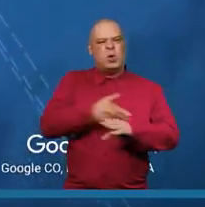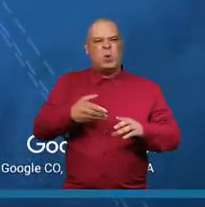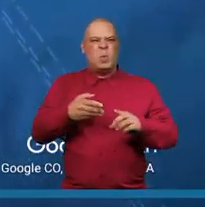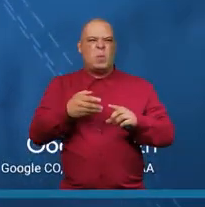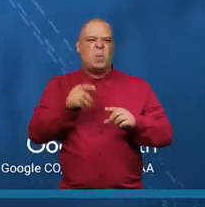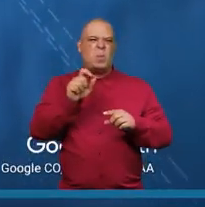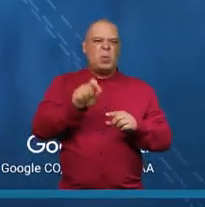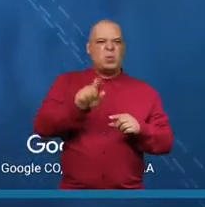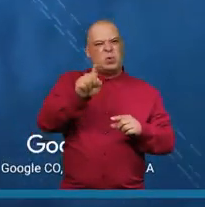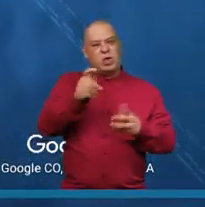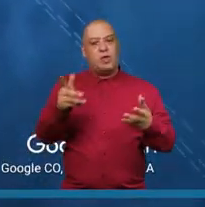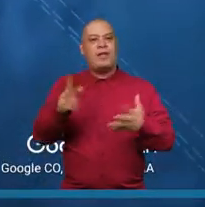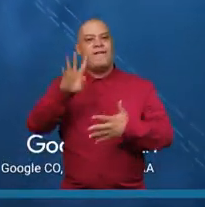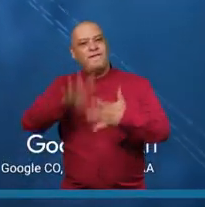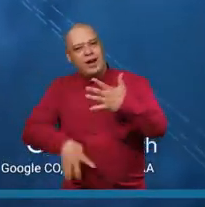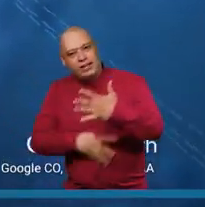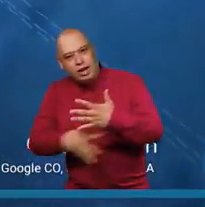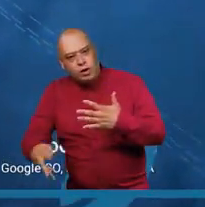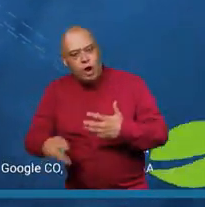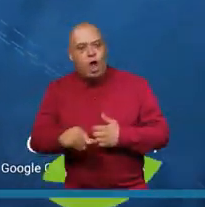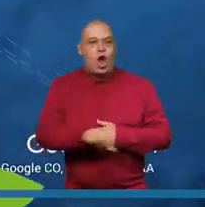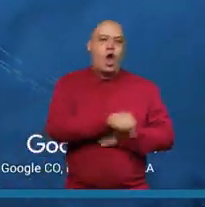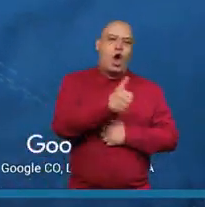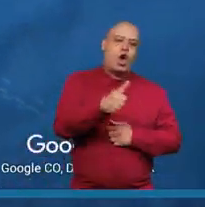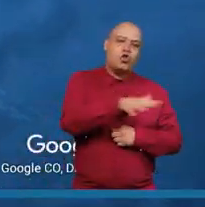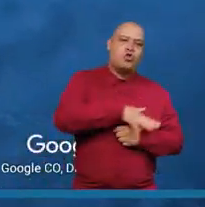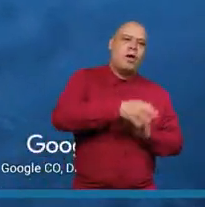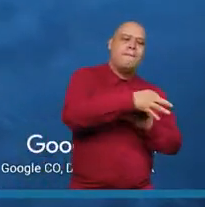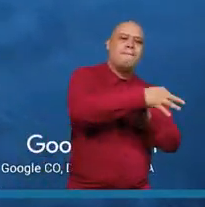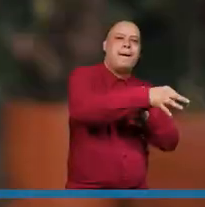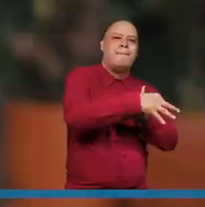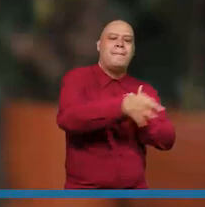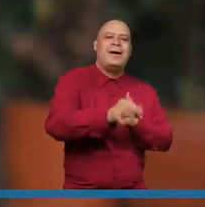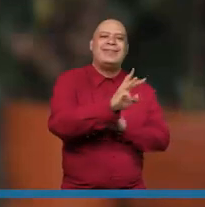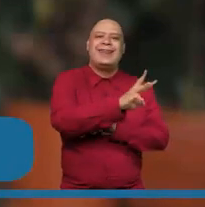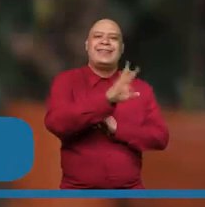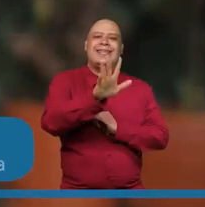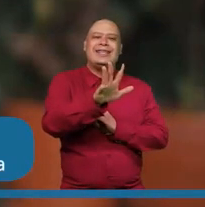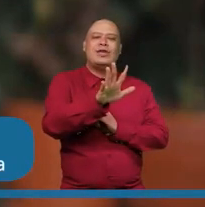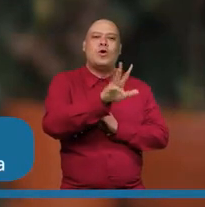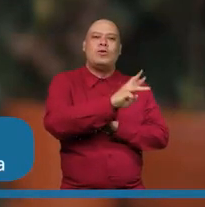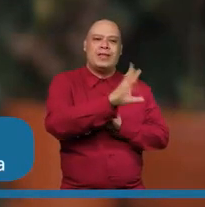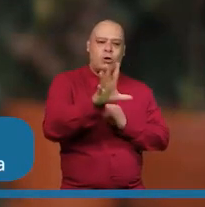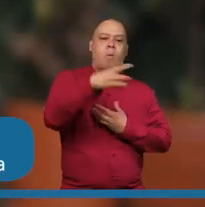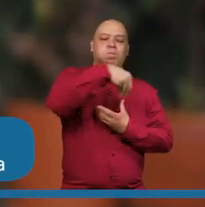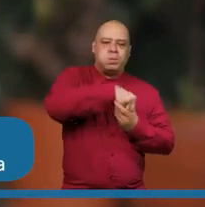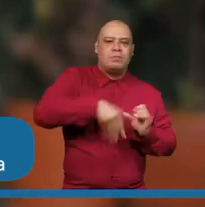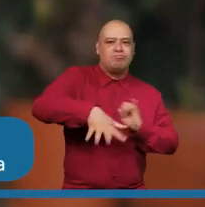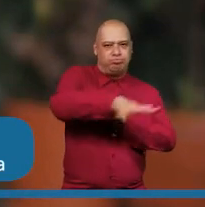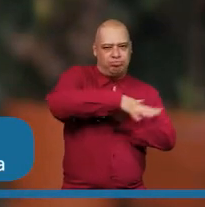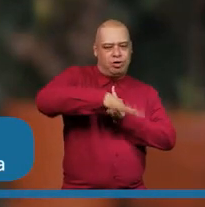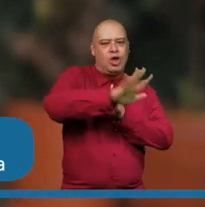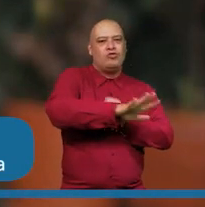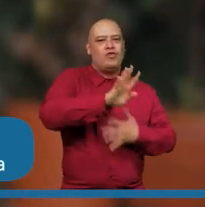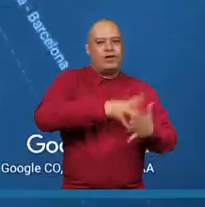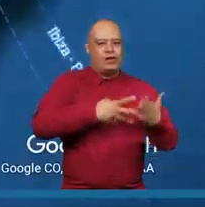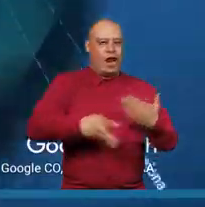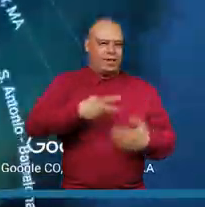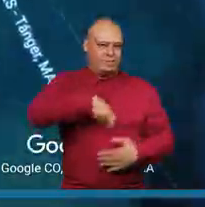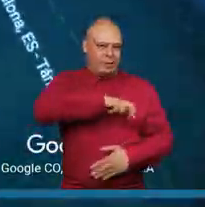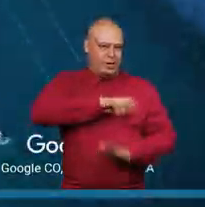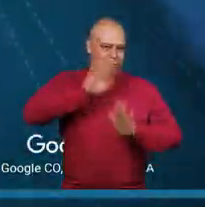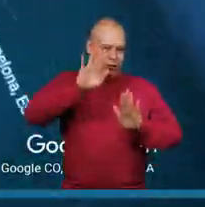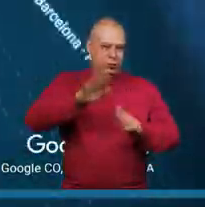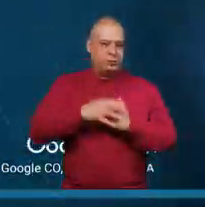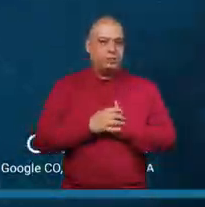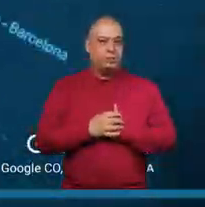aproximadamente 1.6 son de Barcelona y el resto son de los 35 municipios que forman parte del área metropolitana de Barcelona. Y a